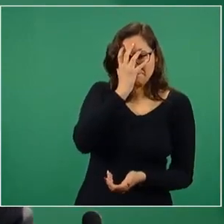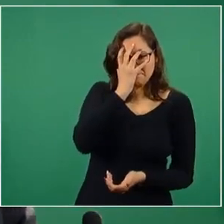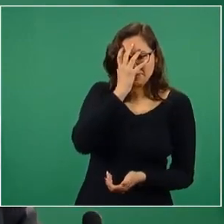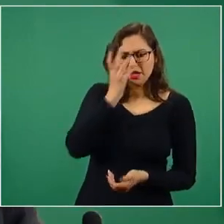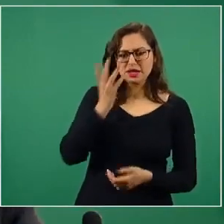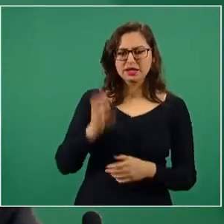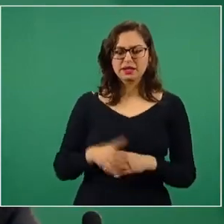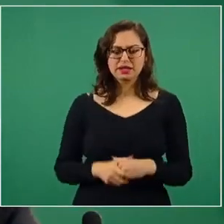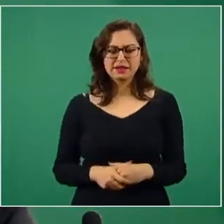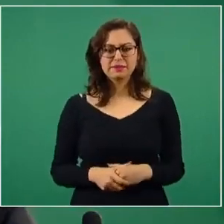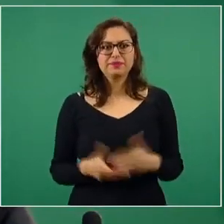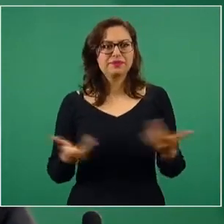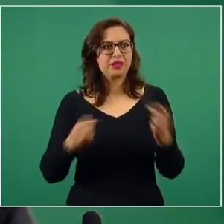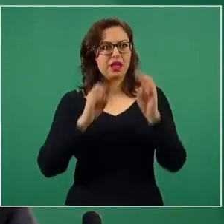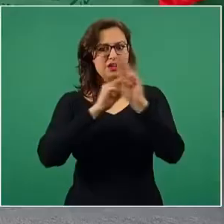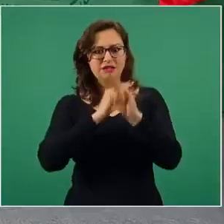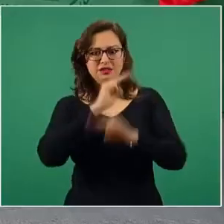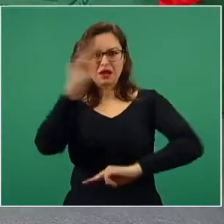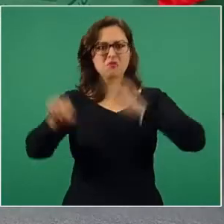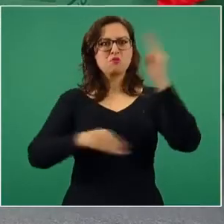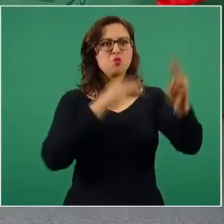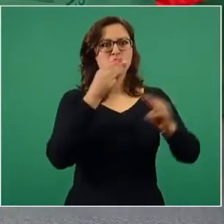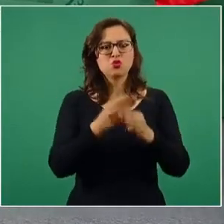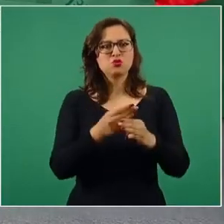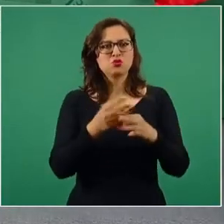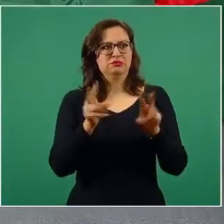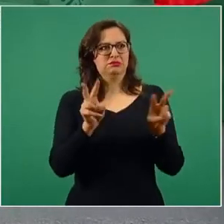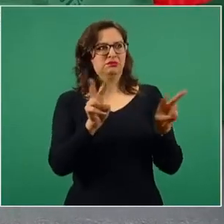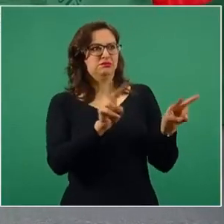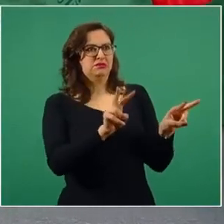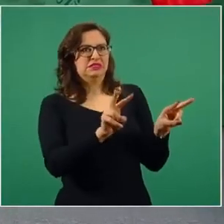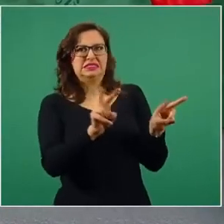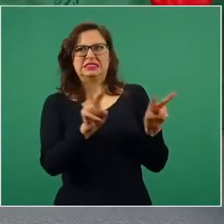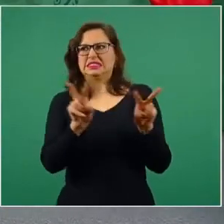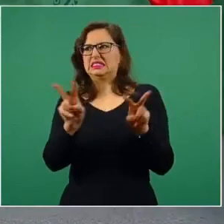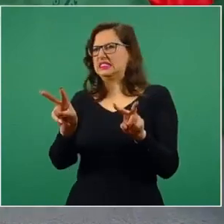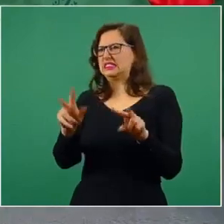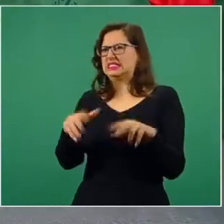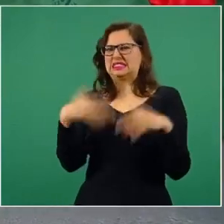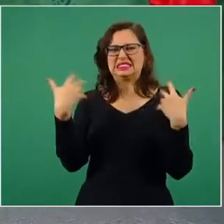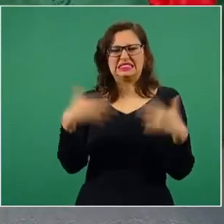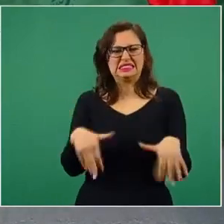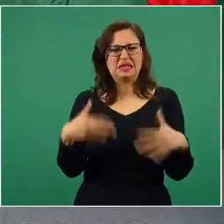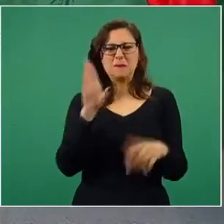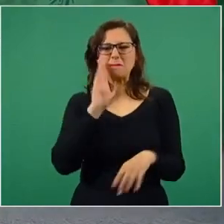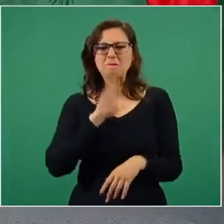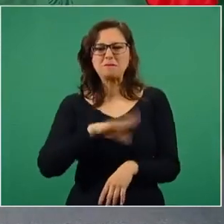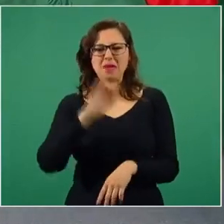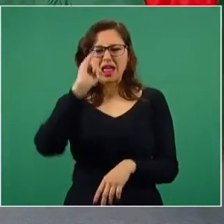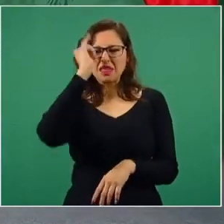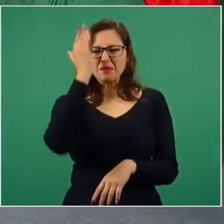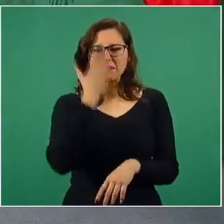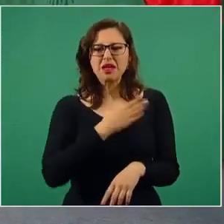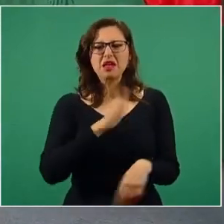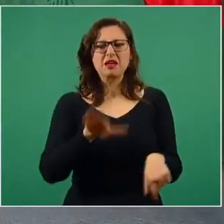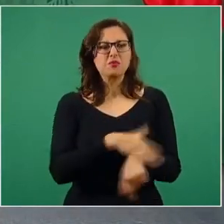Ahora hay escándalos en el mundo porque los de arriba,